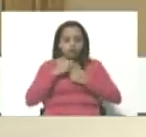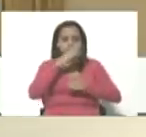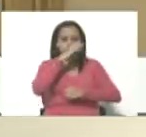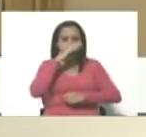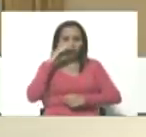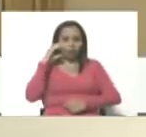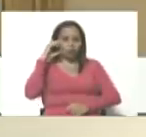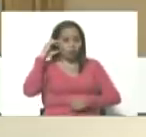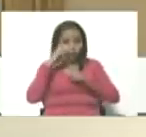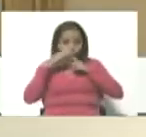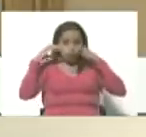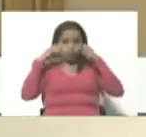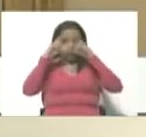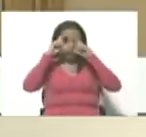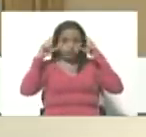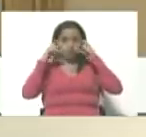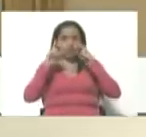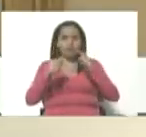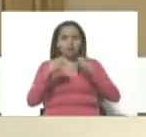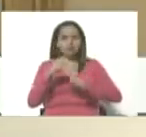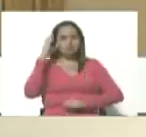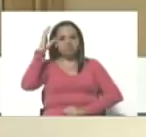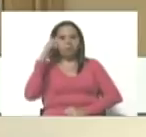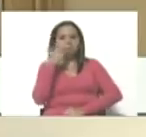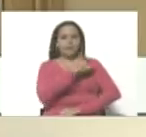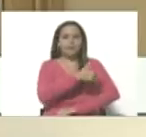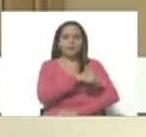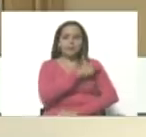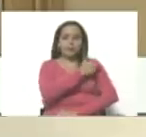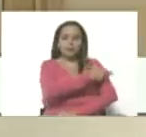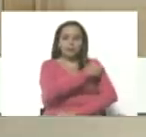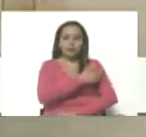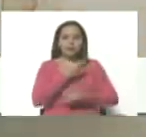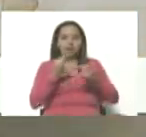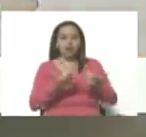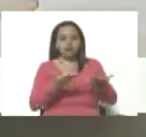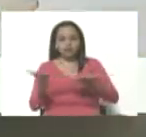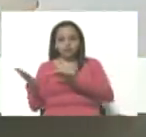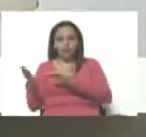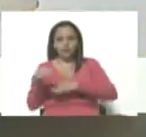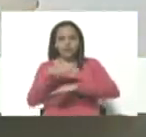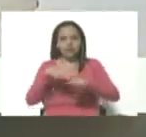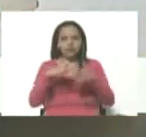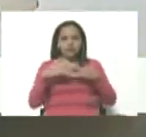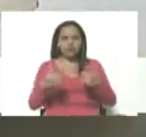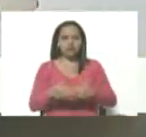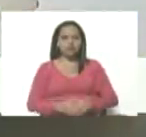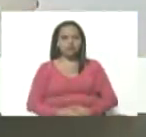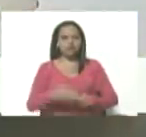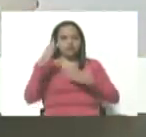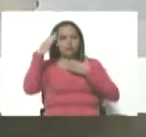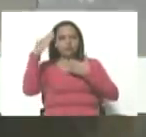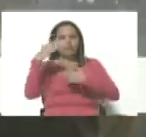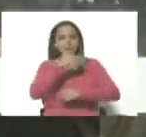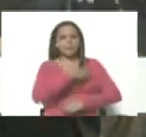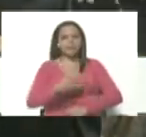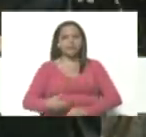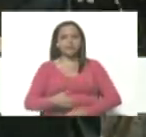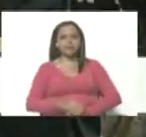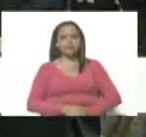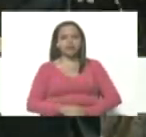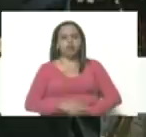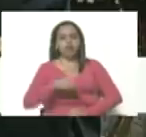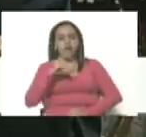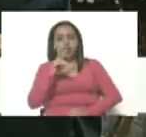de la capacidad hospitalaria. Voy a darle la palabra al ministro Alvarado. Sí, saludos, presidente. Efectivamente, en las